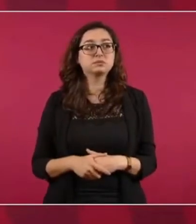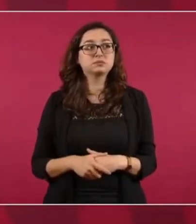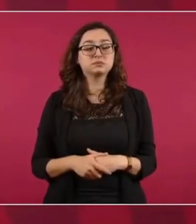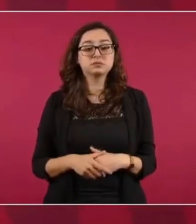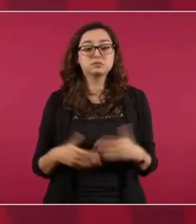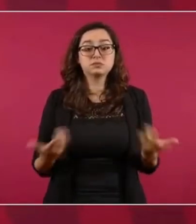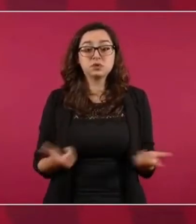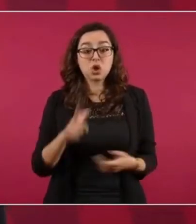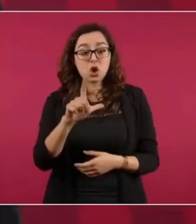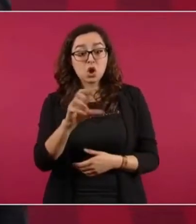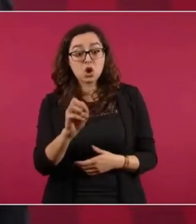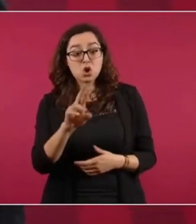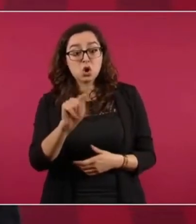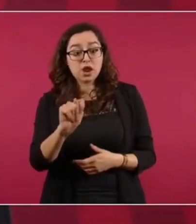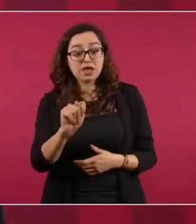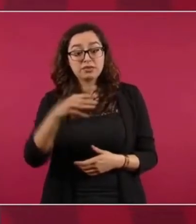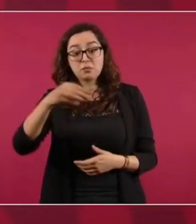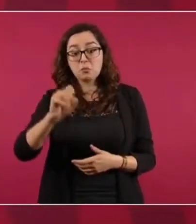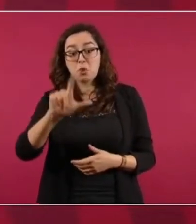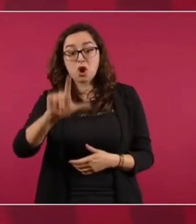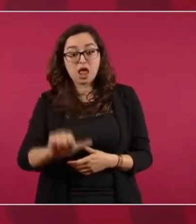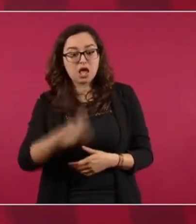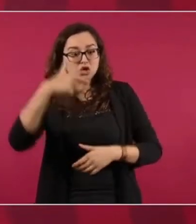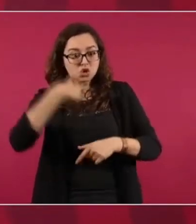a lo de Mola.